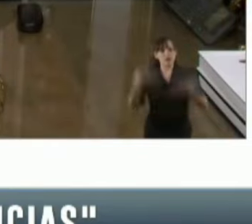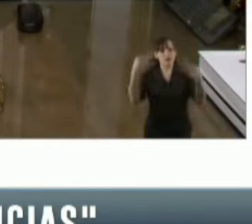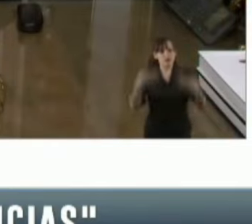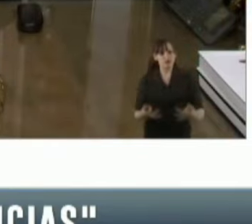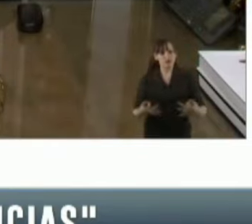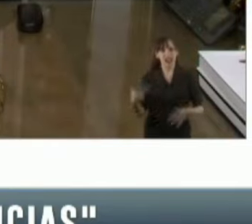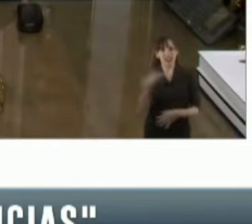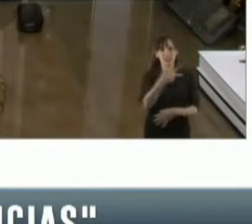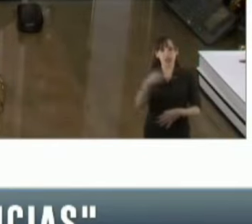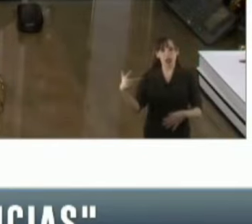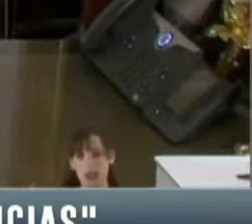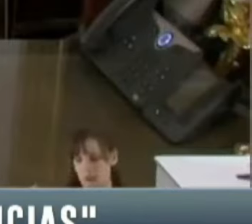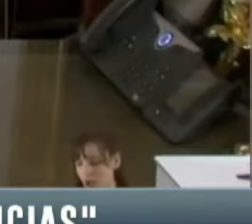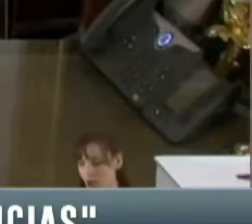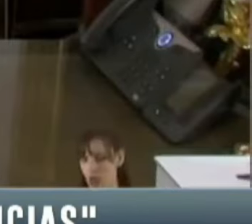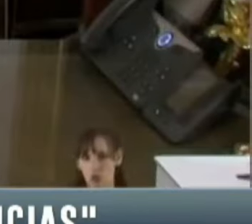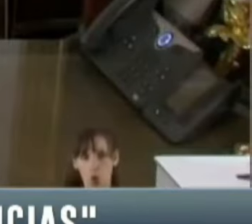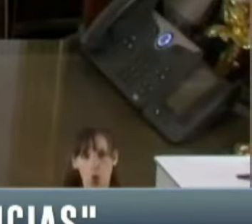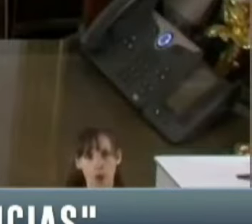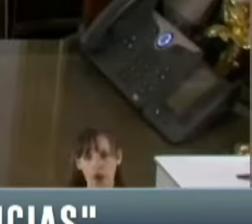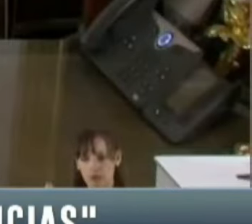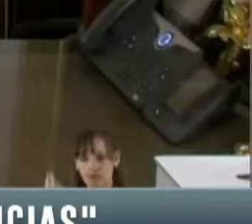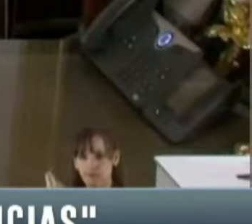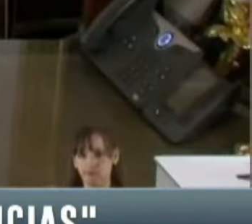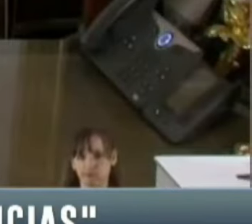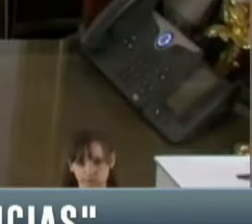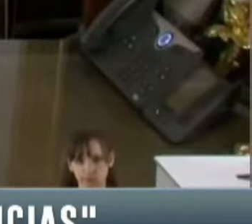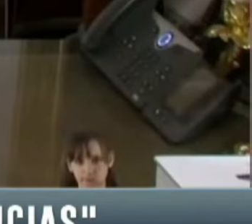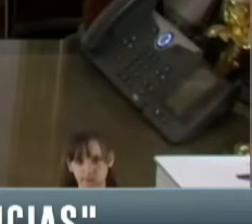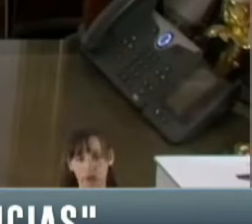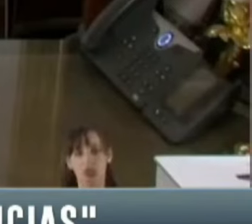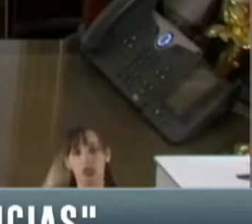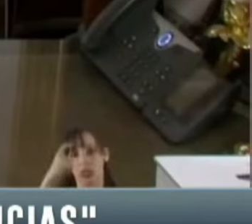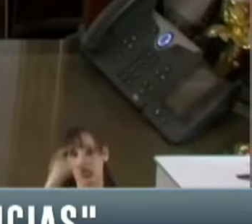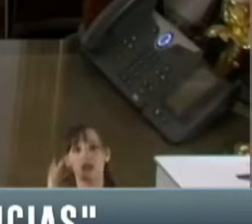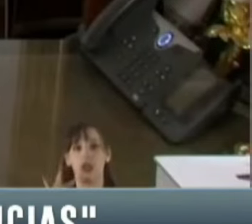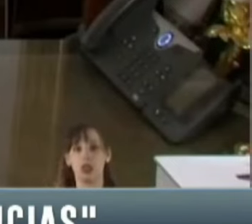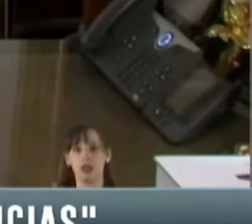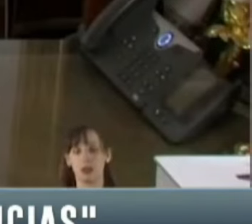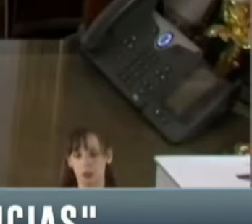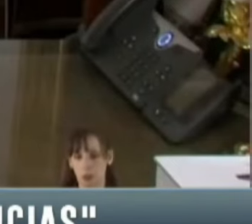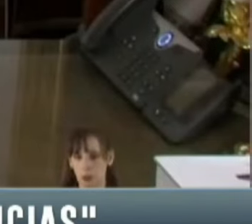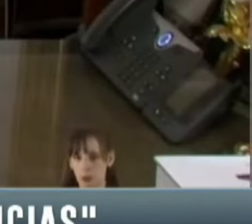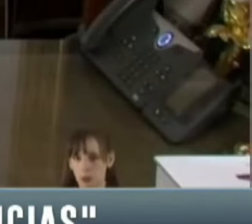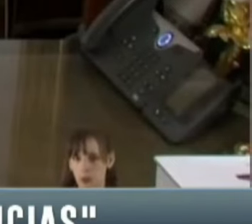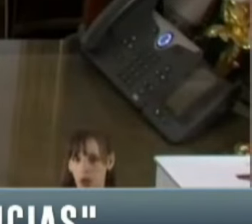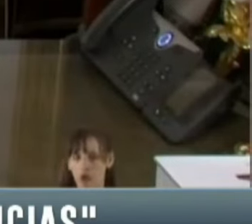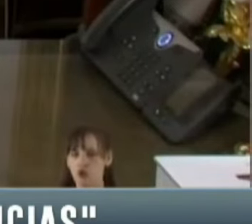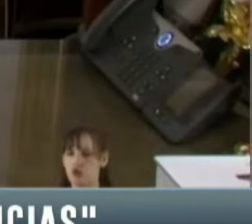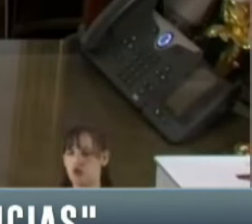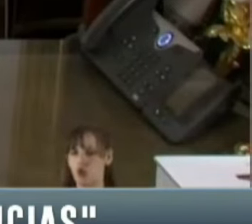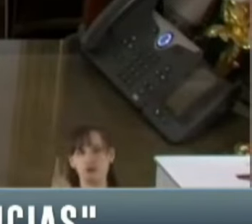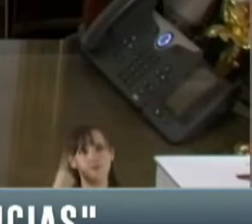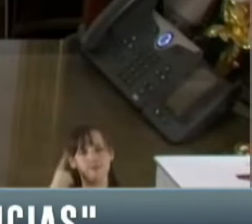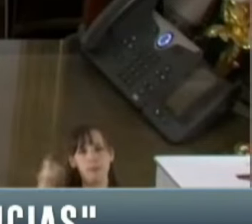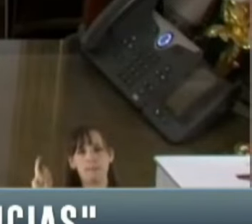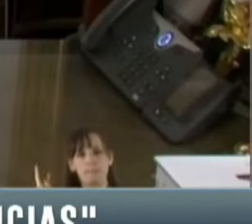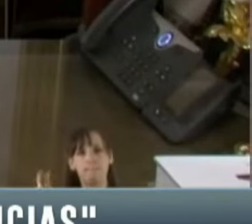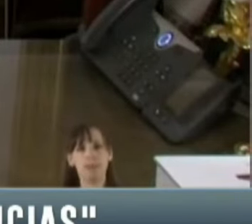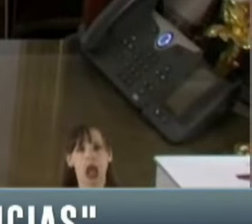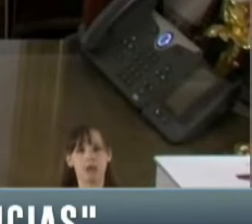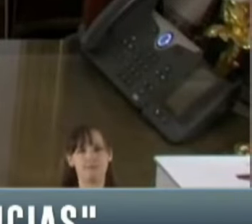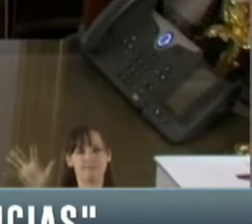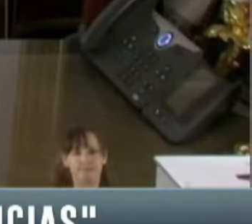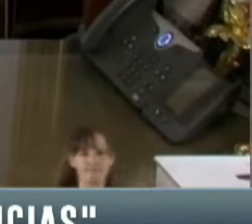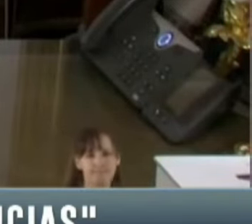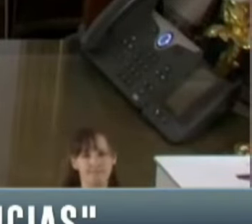dirección correcta el 50%, en la dirección incorrecta el 50%. Pero, ¿cómo se distribuyen esos apoyos según el voto?